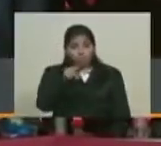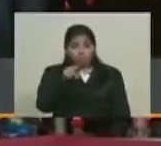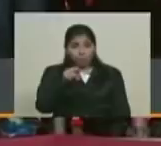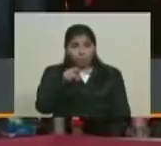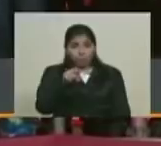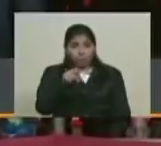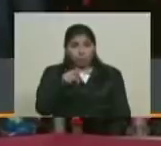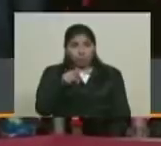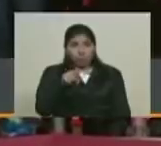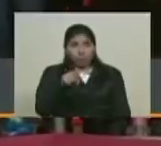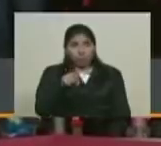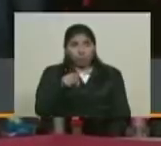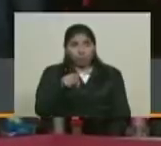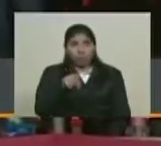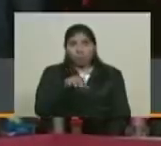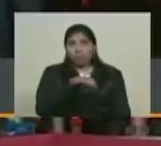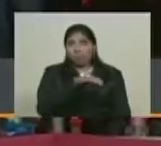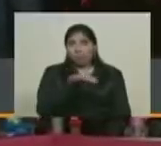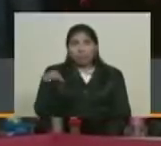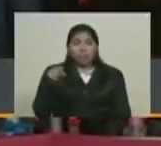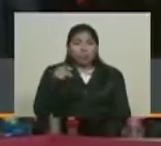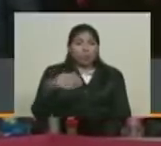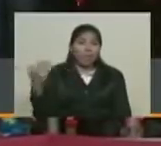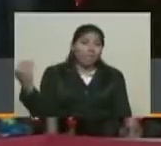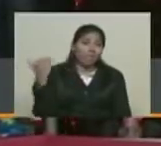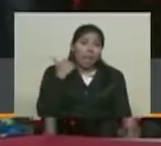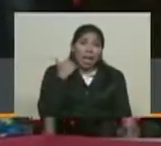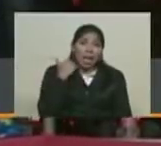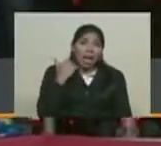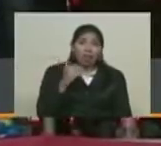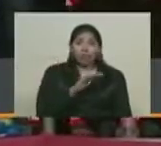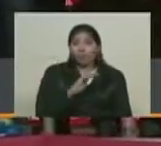se te fundió el motor, compadre.